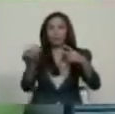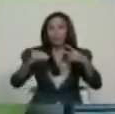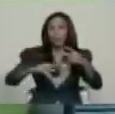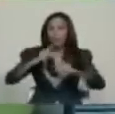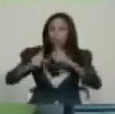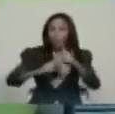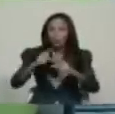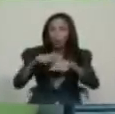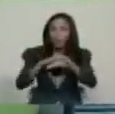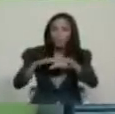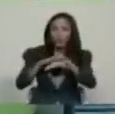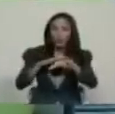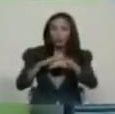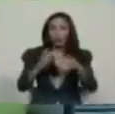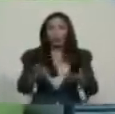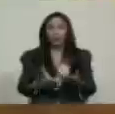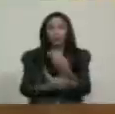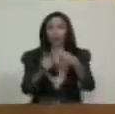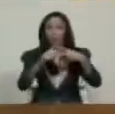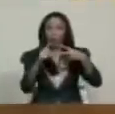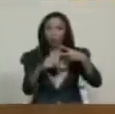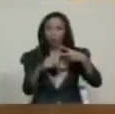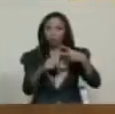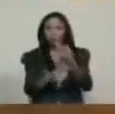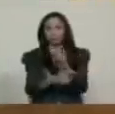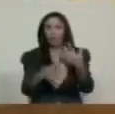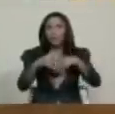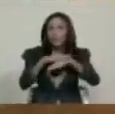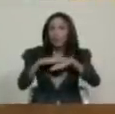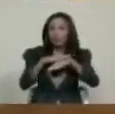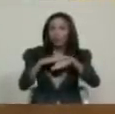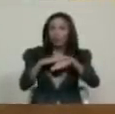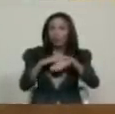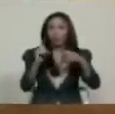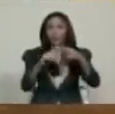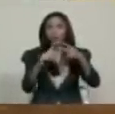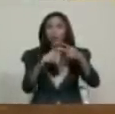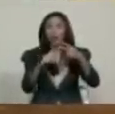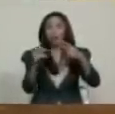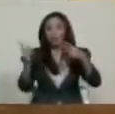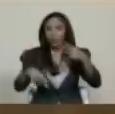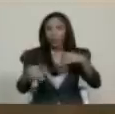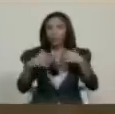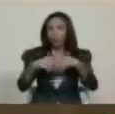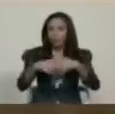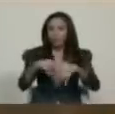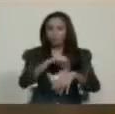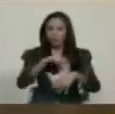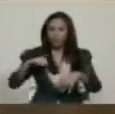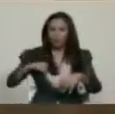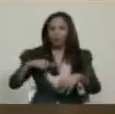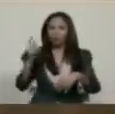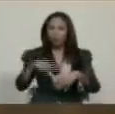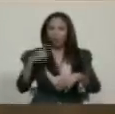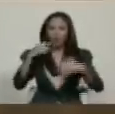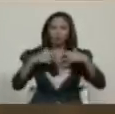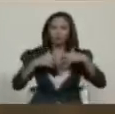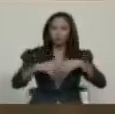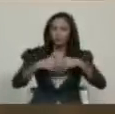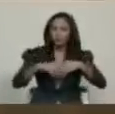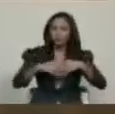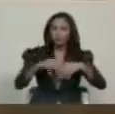Nacional, el Ministerio de Desarrollo Minero Ecológico y empresa privada, inversionistas privados venezolanos, estamos